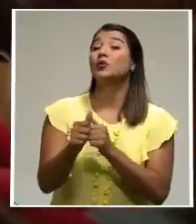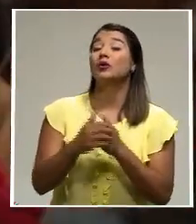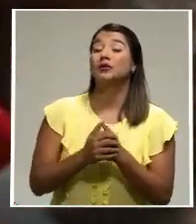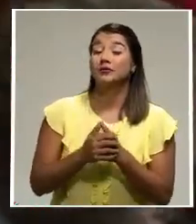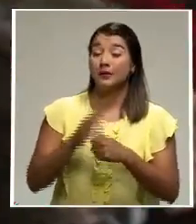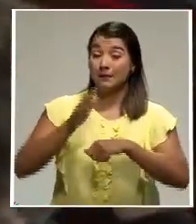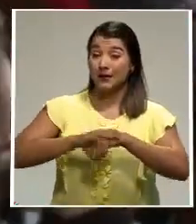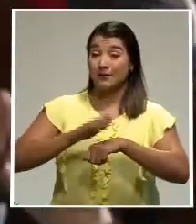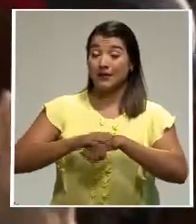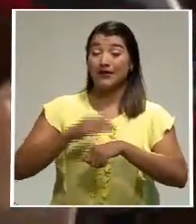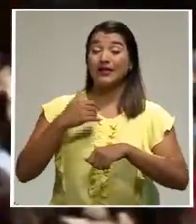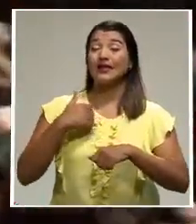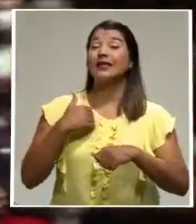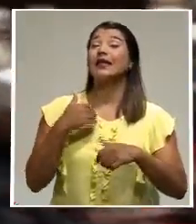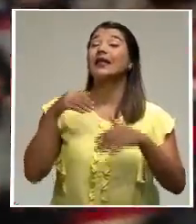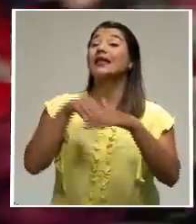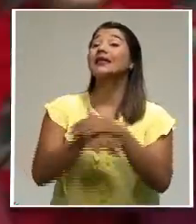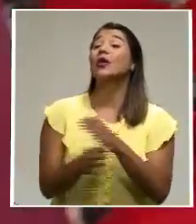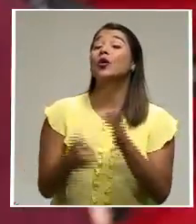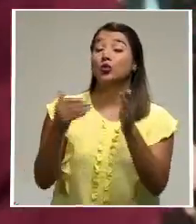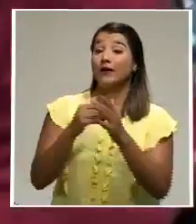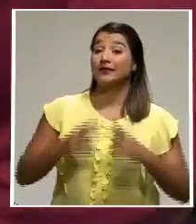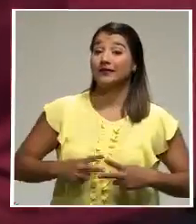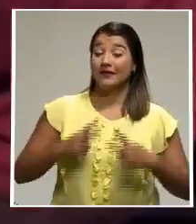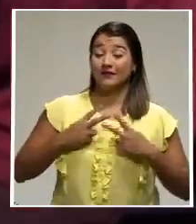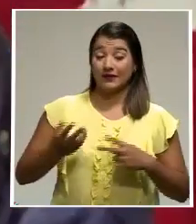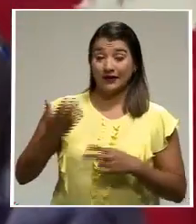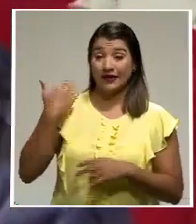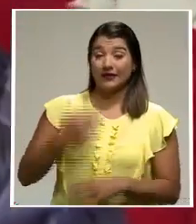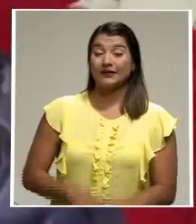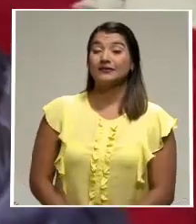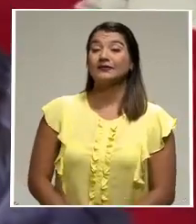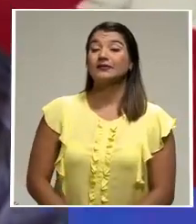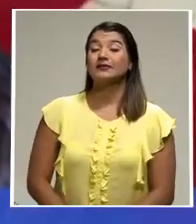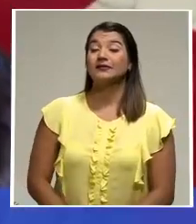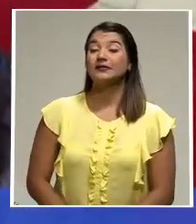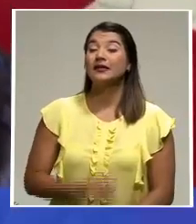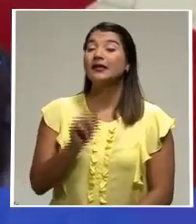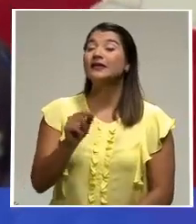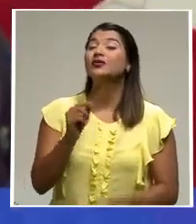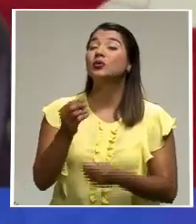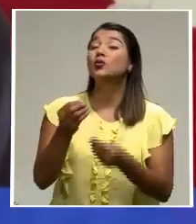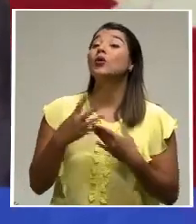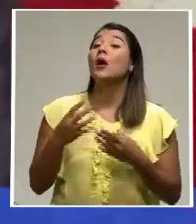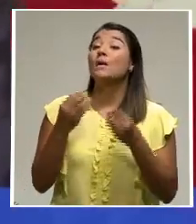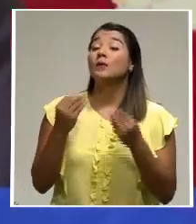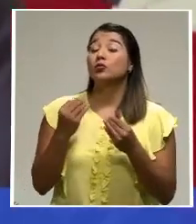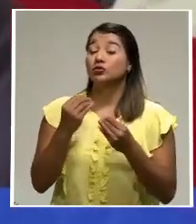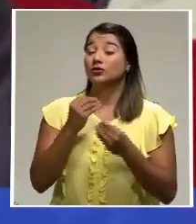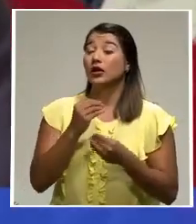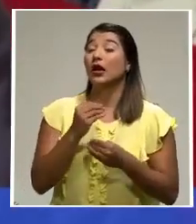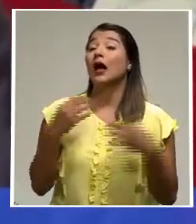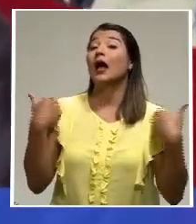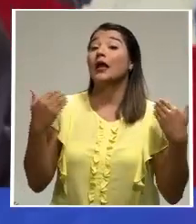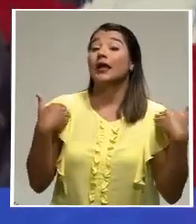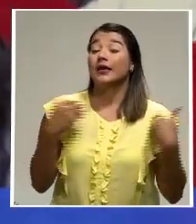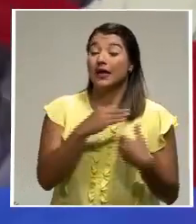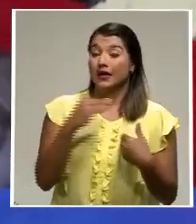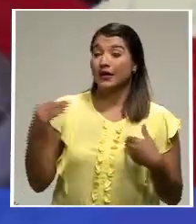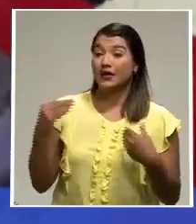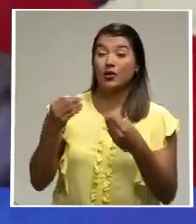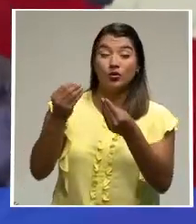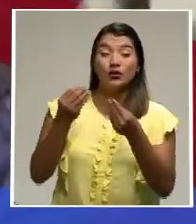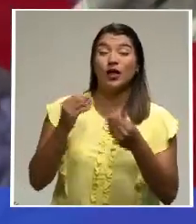regreso a la vida de antes. Gracias, preciosa. Nos ha dado muchísima alegría y nos ha dado vida, nos ha dado más